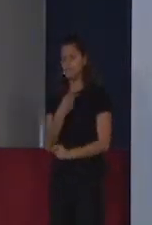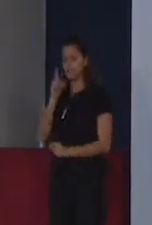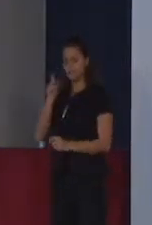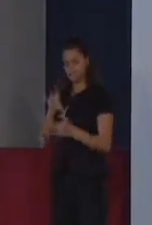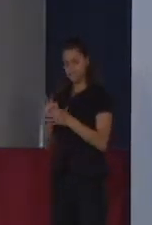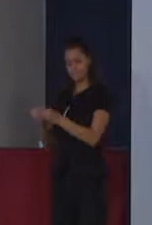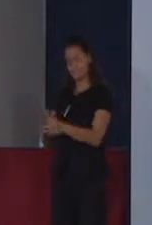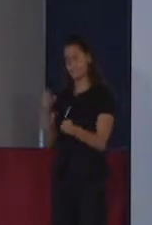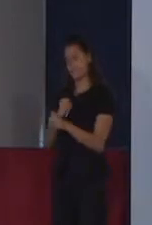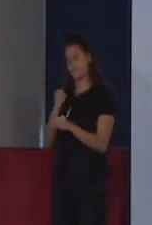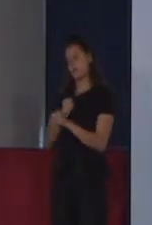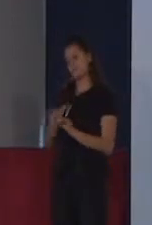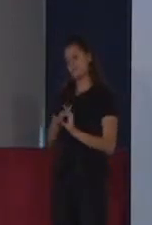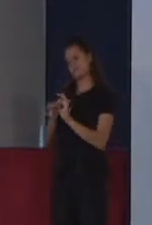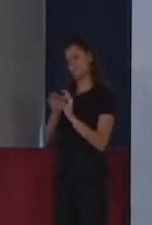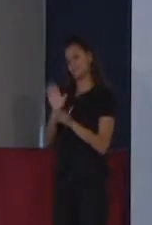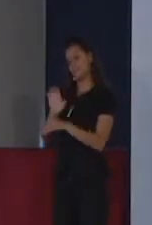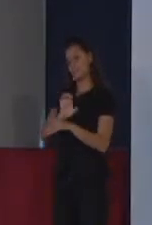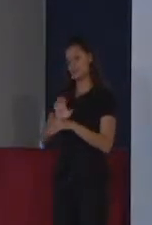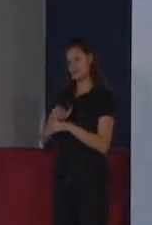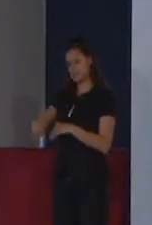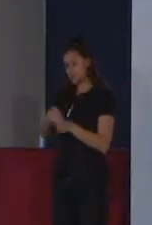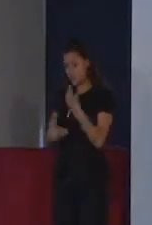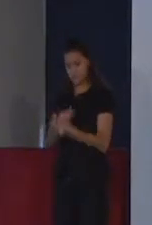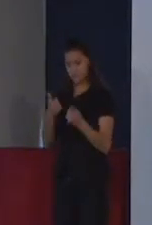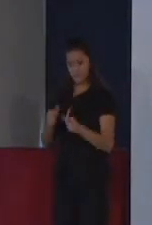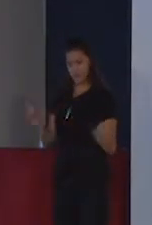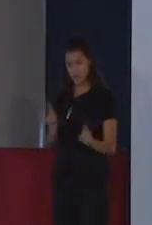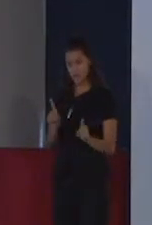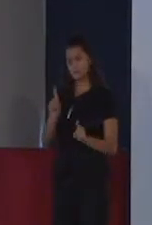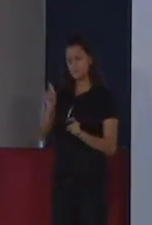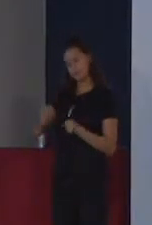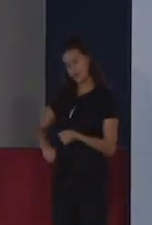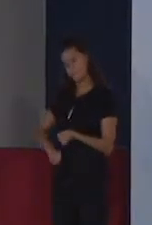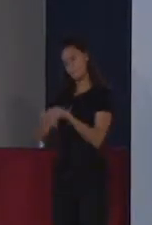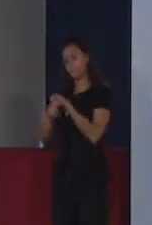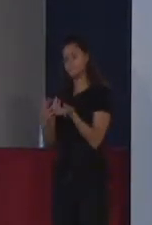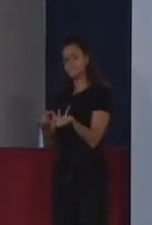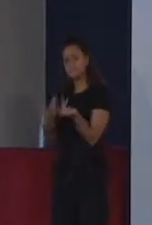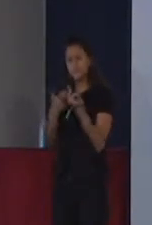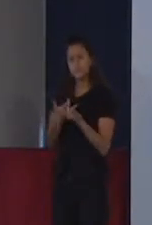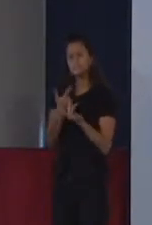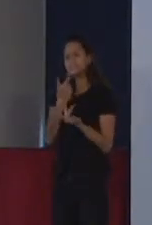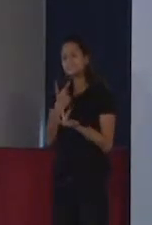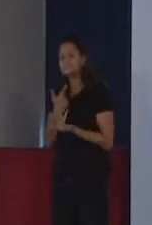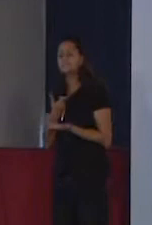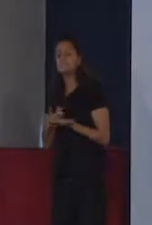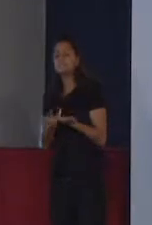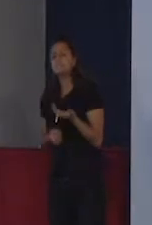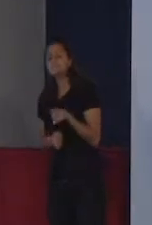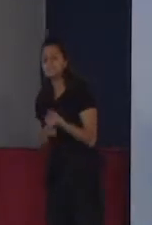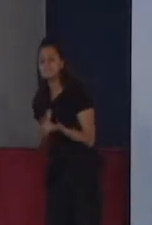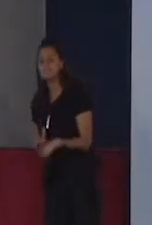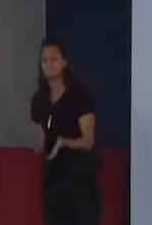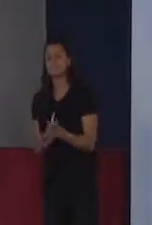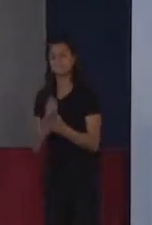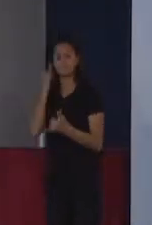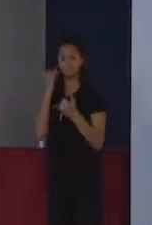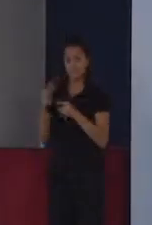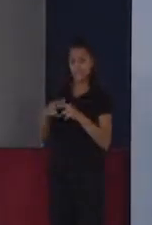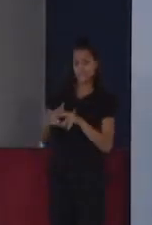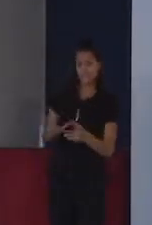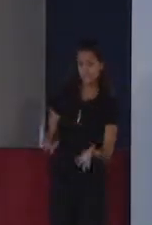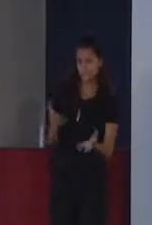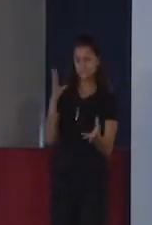las entidades y si ellos no lo están haciendo bien, pues tenemos que apoyar. Entonces cuénteme, dígame en qué le puedo colaborar, montemos un